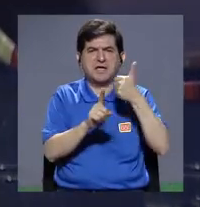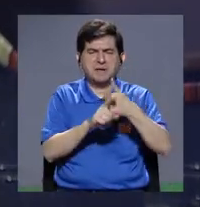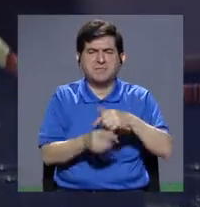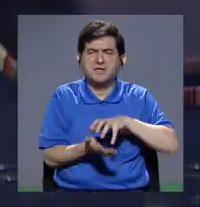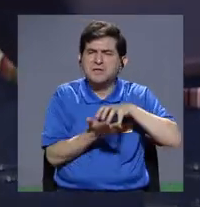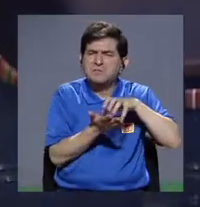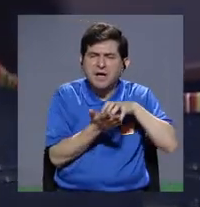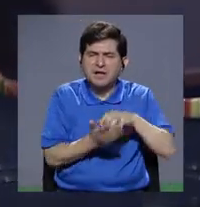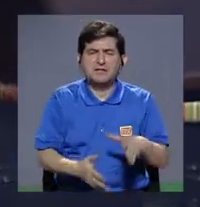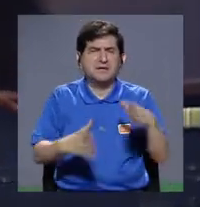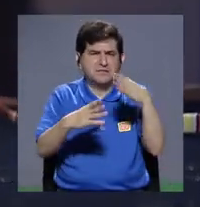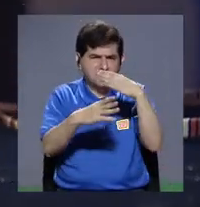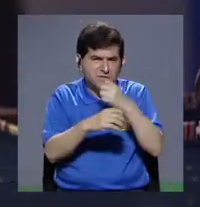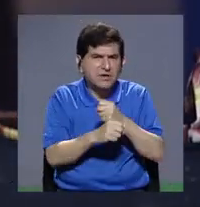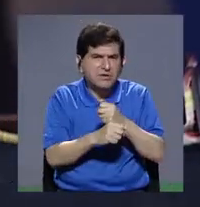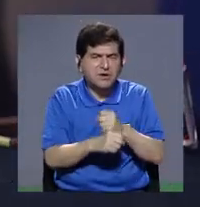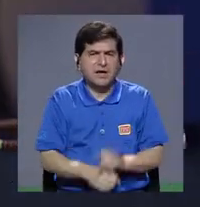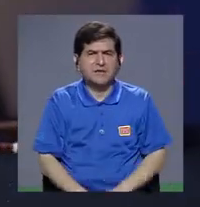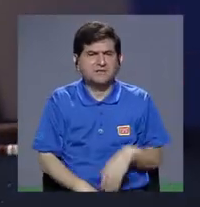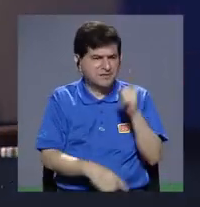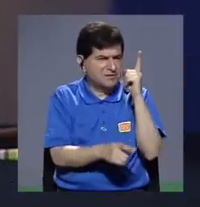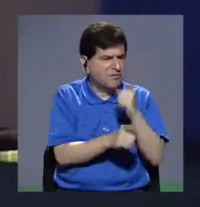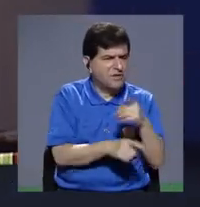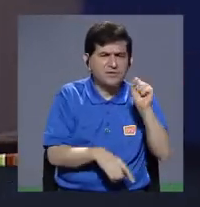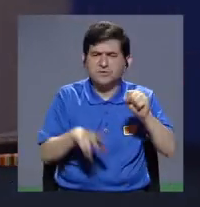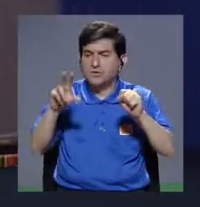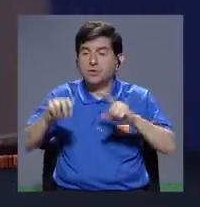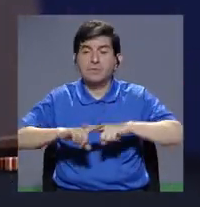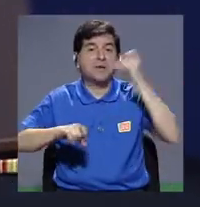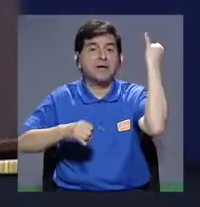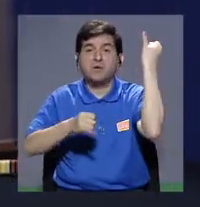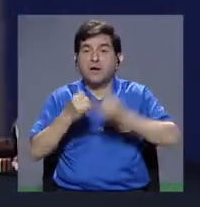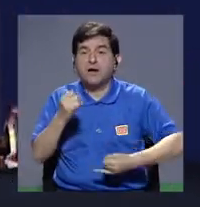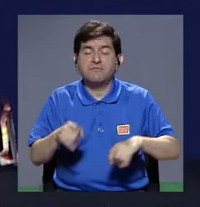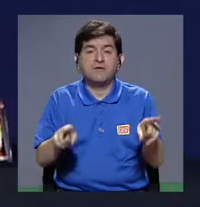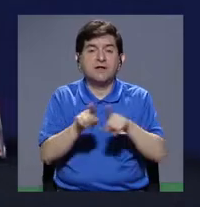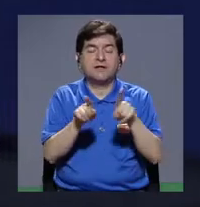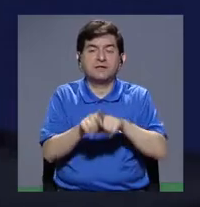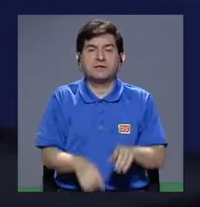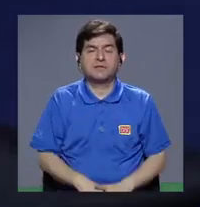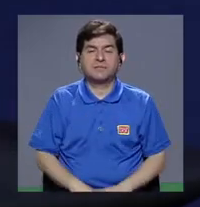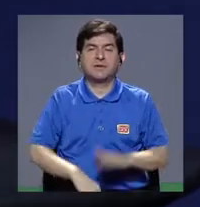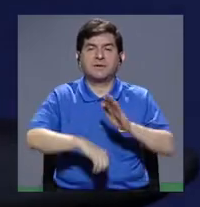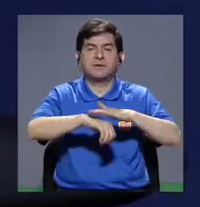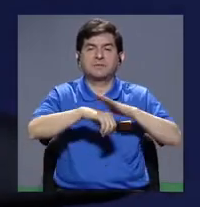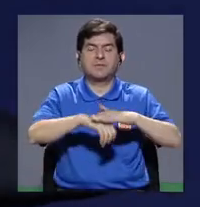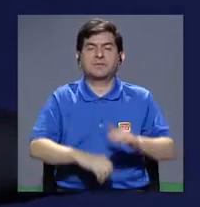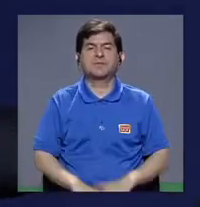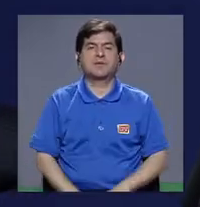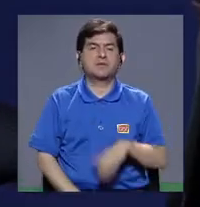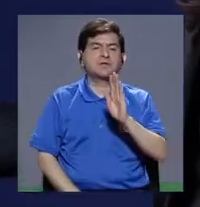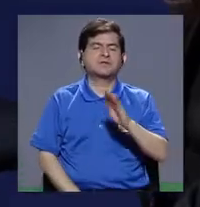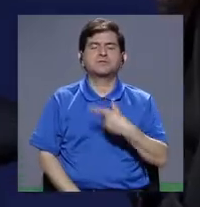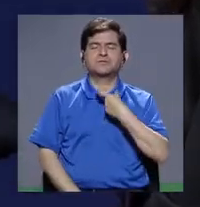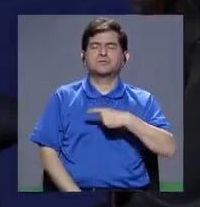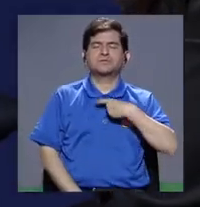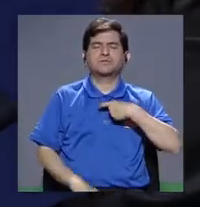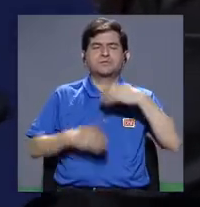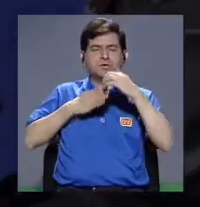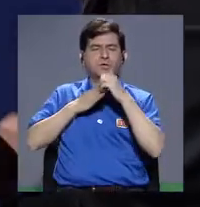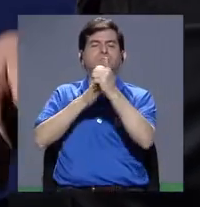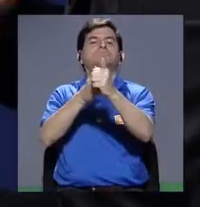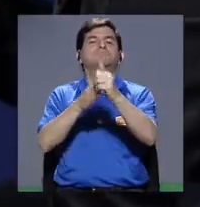misma se cuestiona si lo que está haciendo debiera hacerlo pero al final también se deja llevar por él por sus instintos